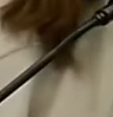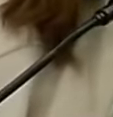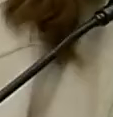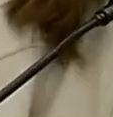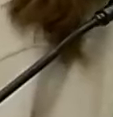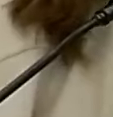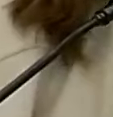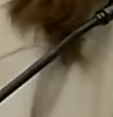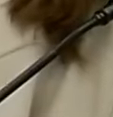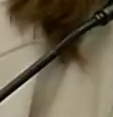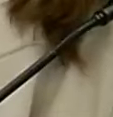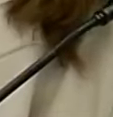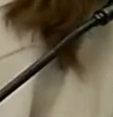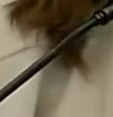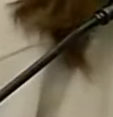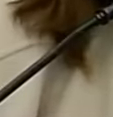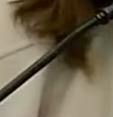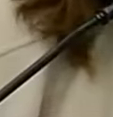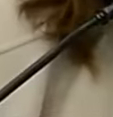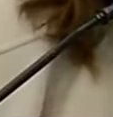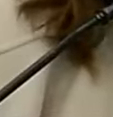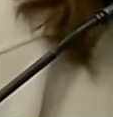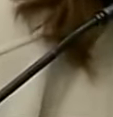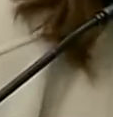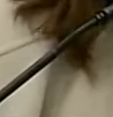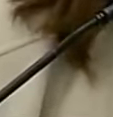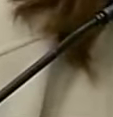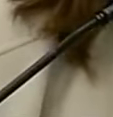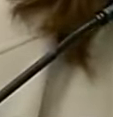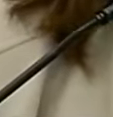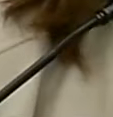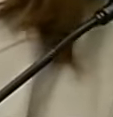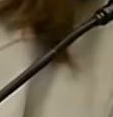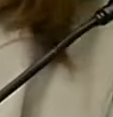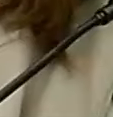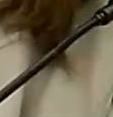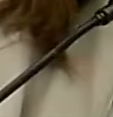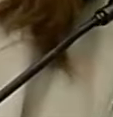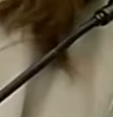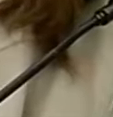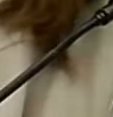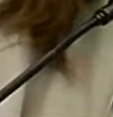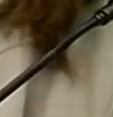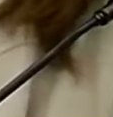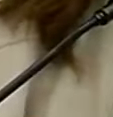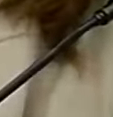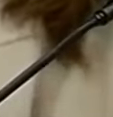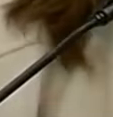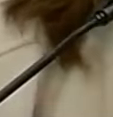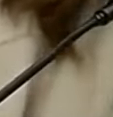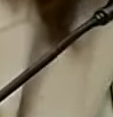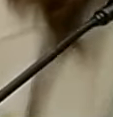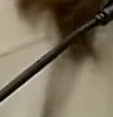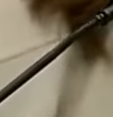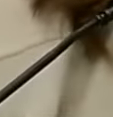por los narcoterroristas. Durante enero y febrero se bajó el delito y